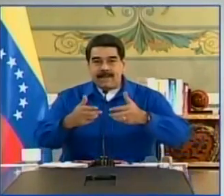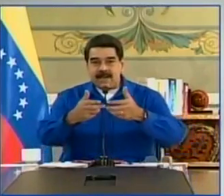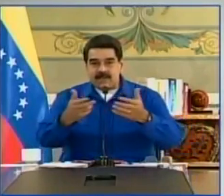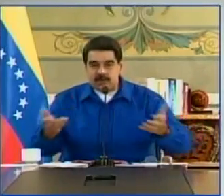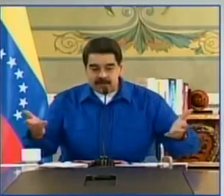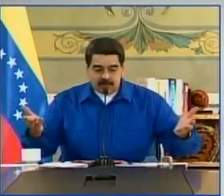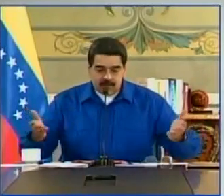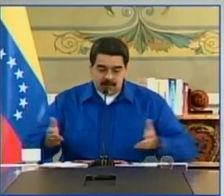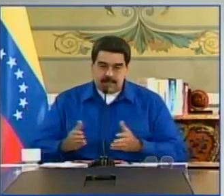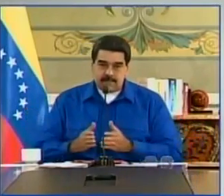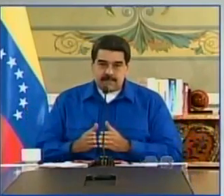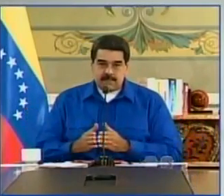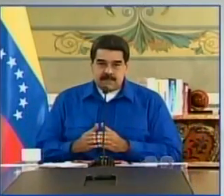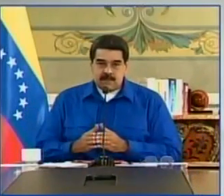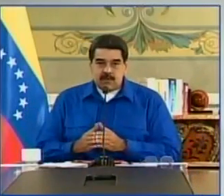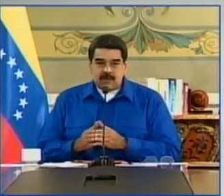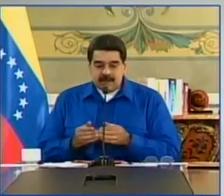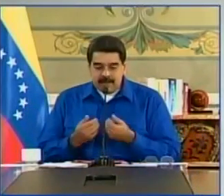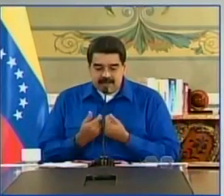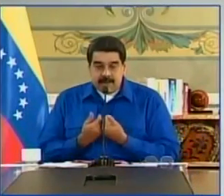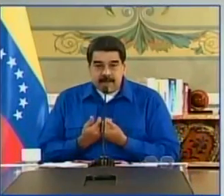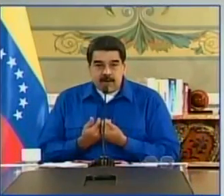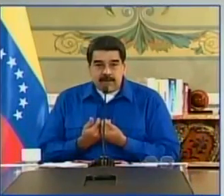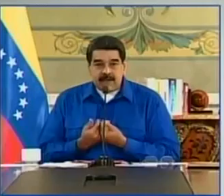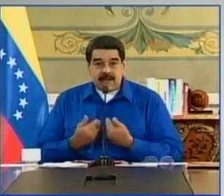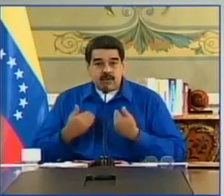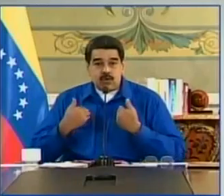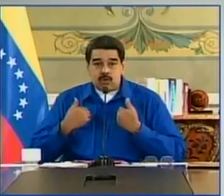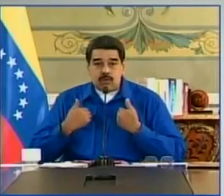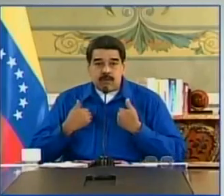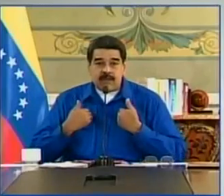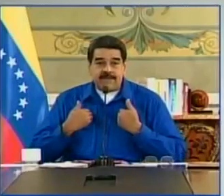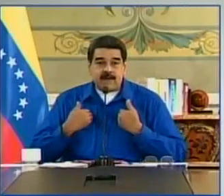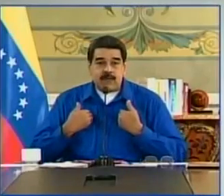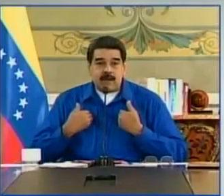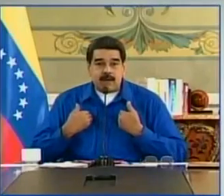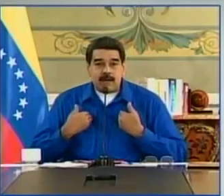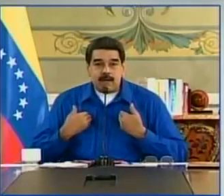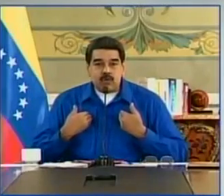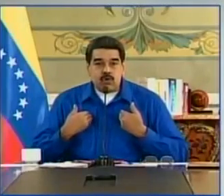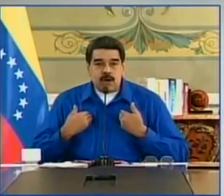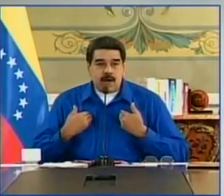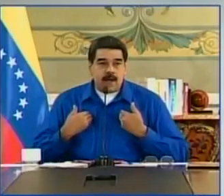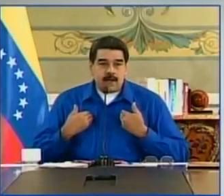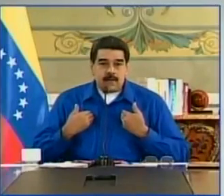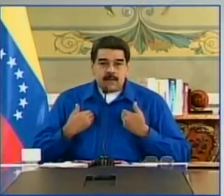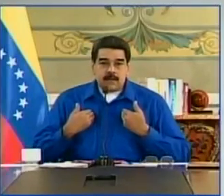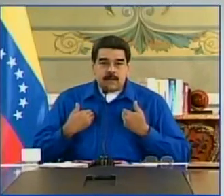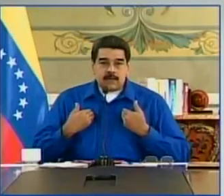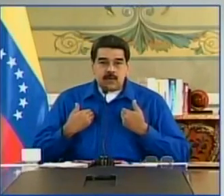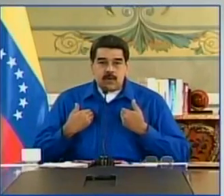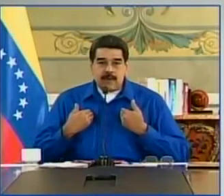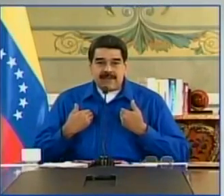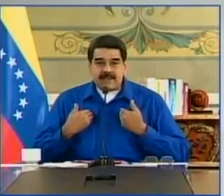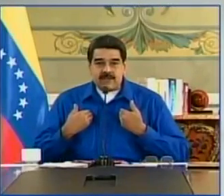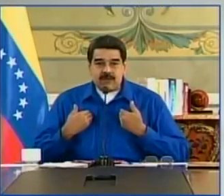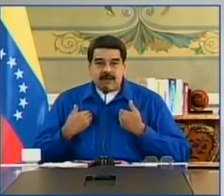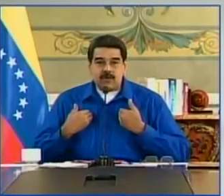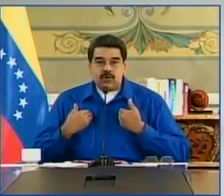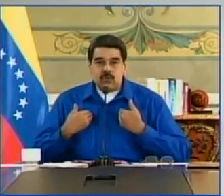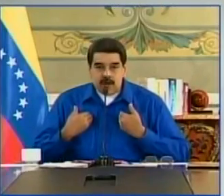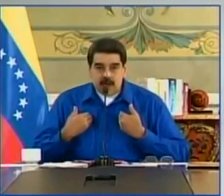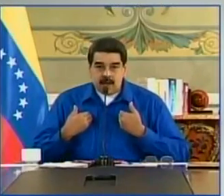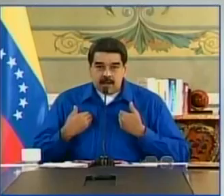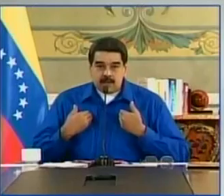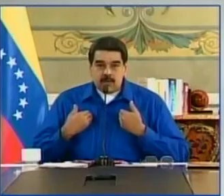una ampliación de todo. Y ustedes deben saber, jóvenes, que yo no los voy a defraudar, nunca. No los voy a